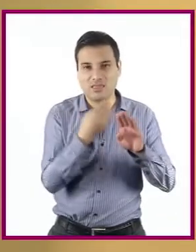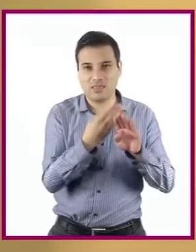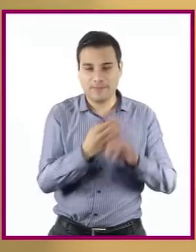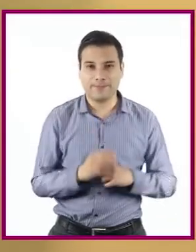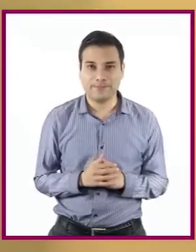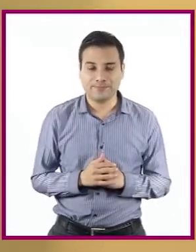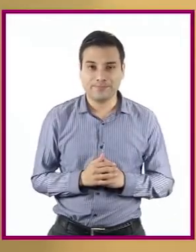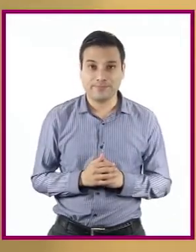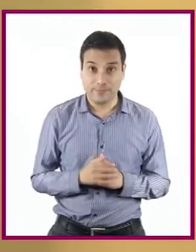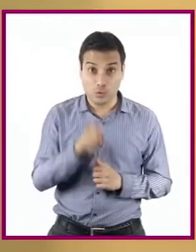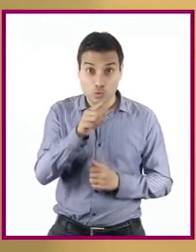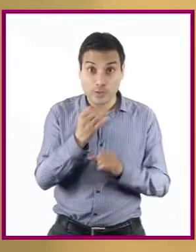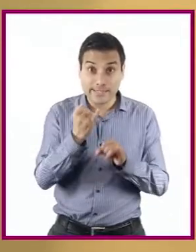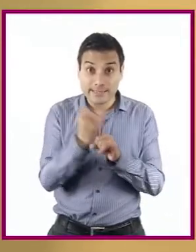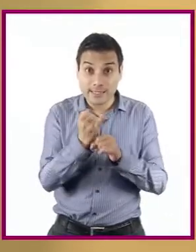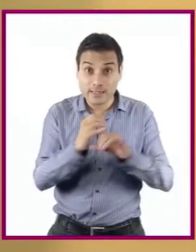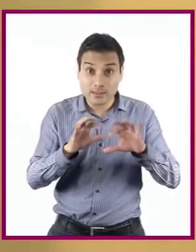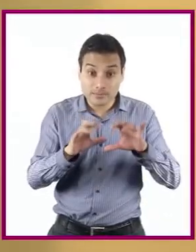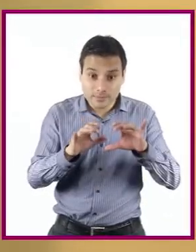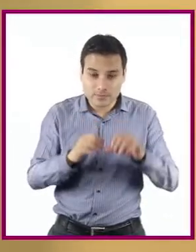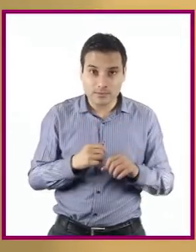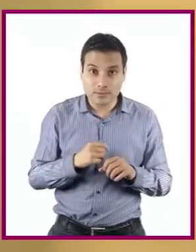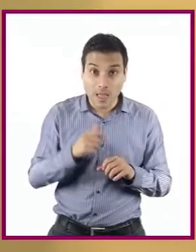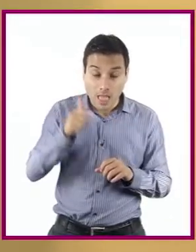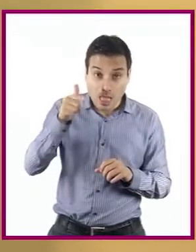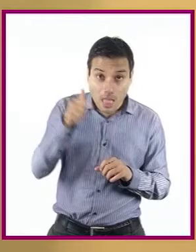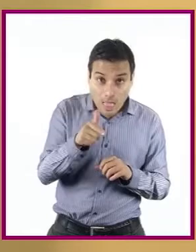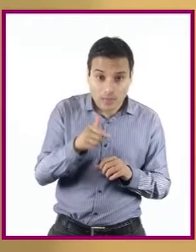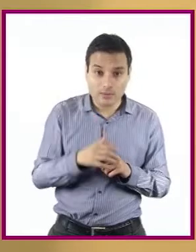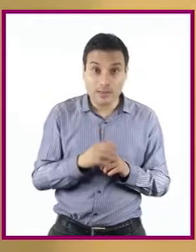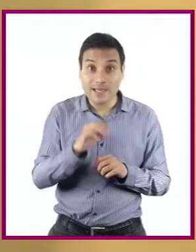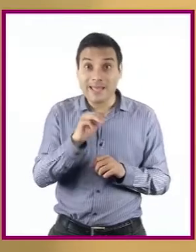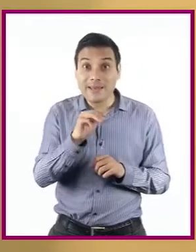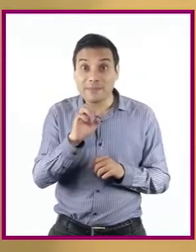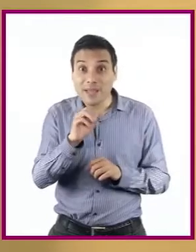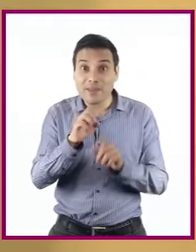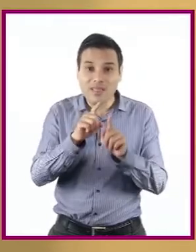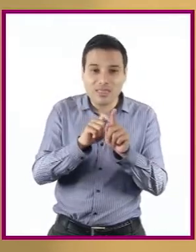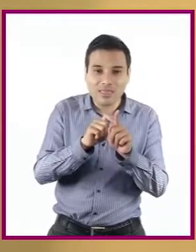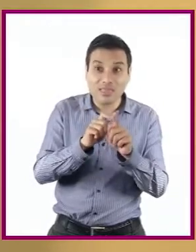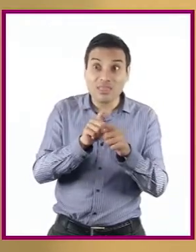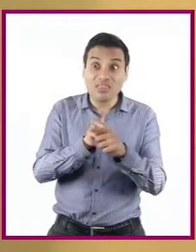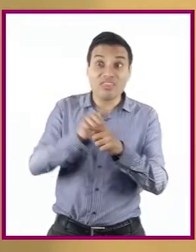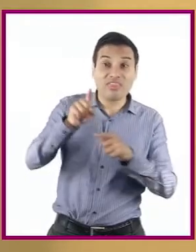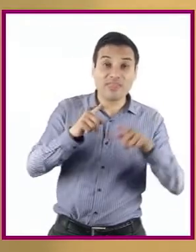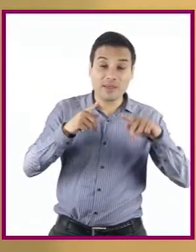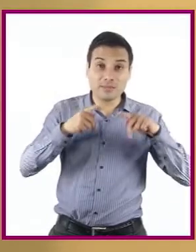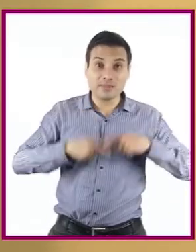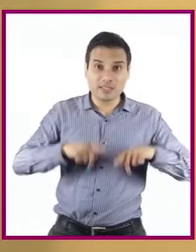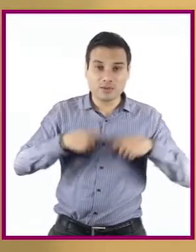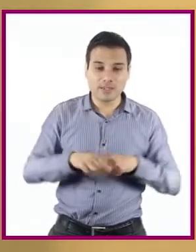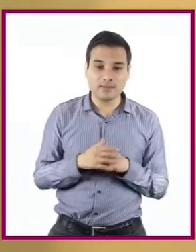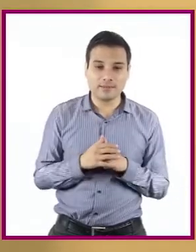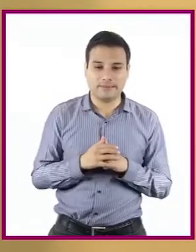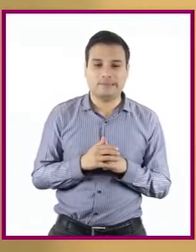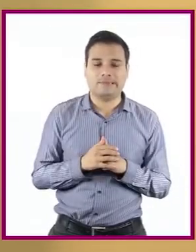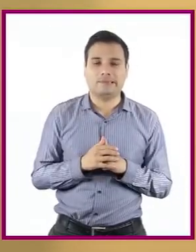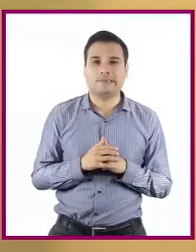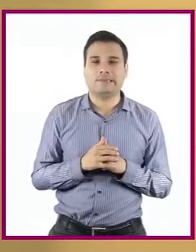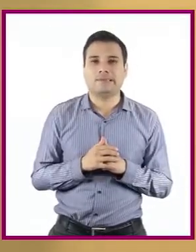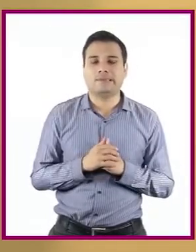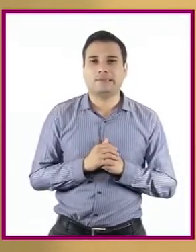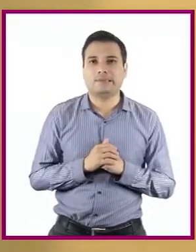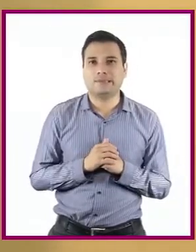Si mientras navegan en la red se encuentran con contenido que lastima, agrede, violenta o vulnera a alguna amiga o amigo